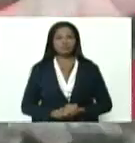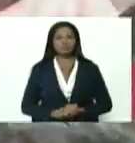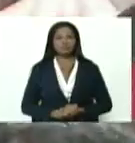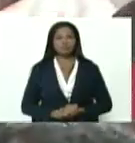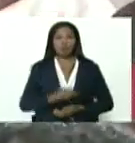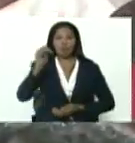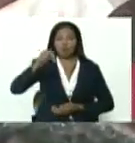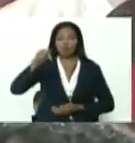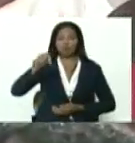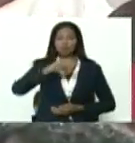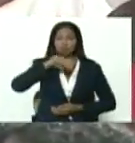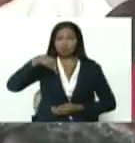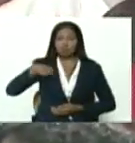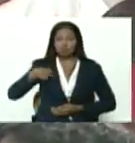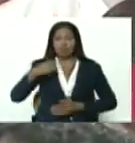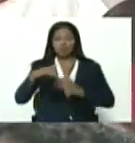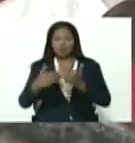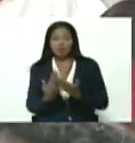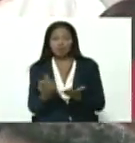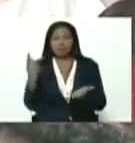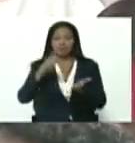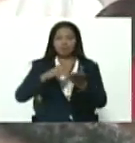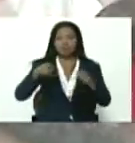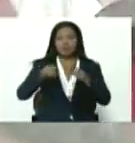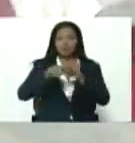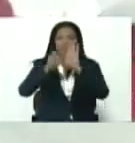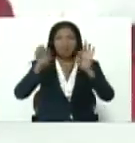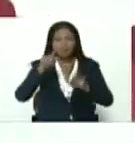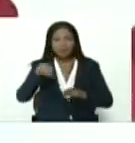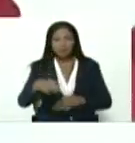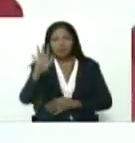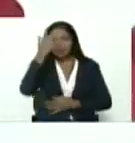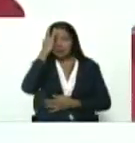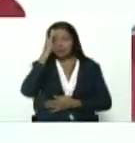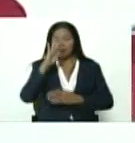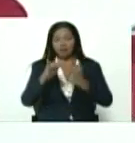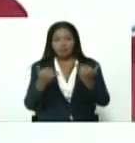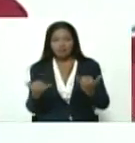Hoy hemos venido, quise participar, estamos en carnaval ahorita ya.